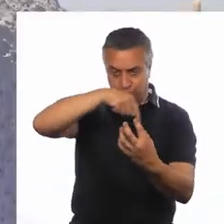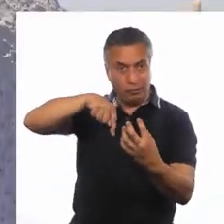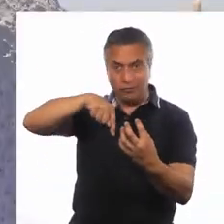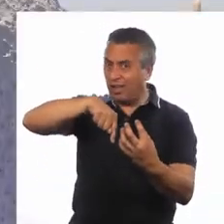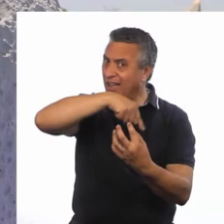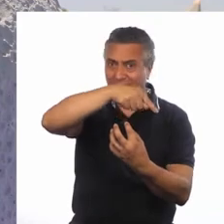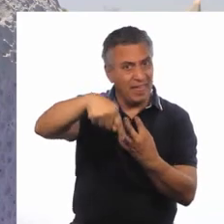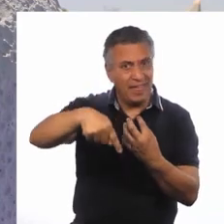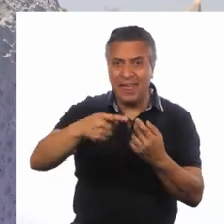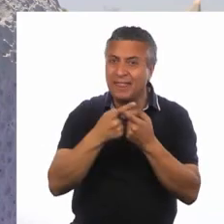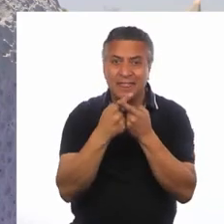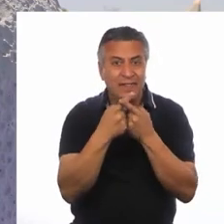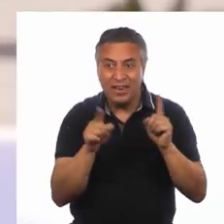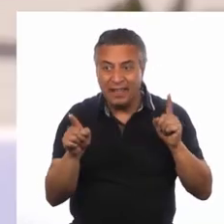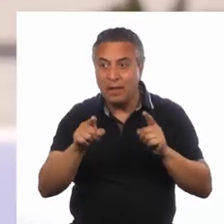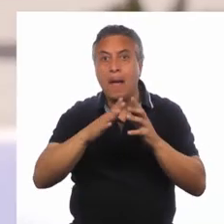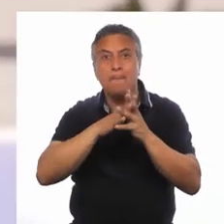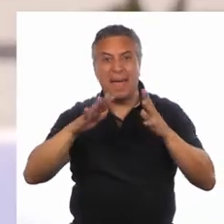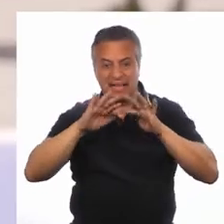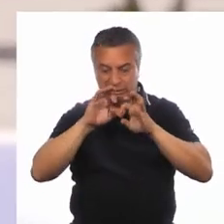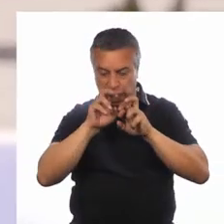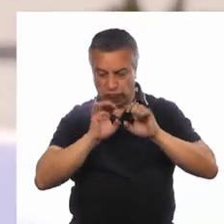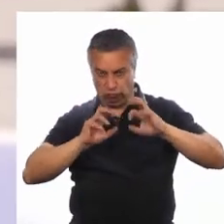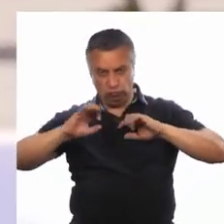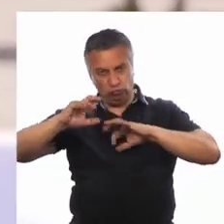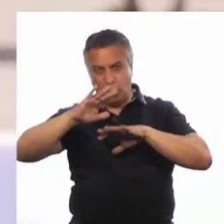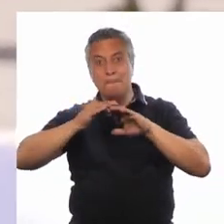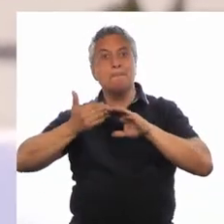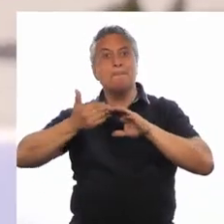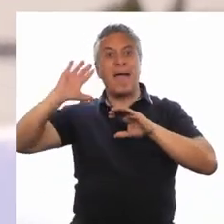que es. De hecho, es mucho más rugoso que el lado que podemos